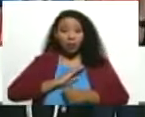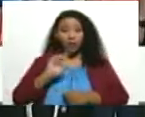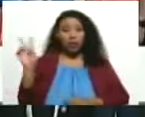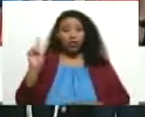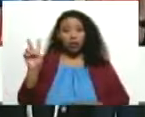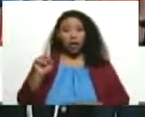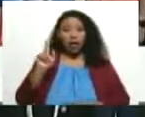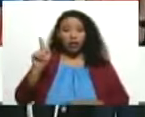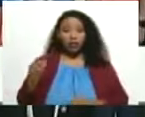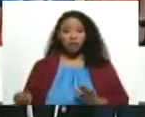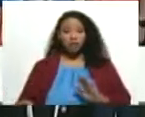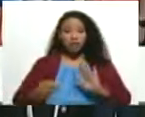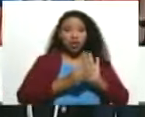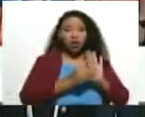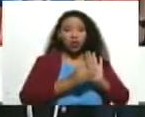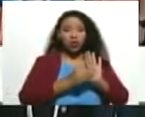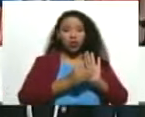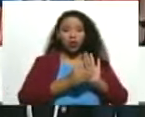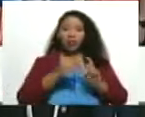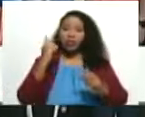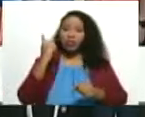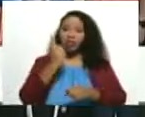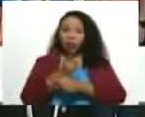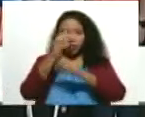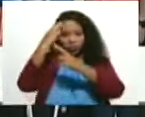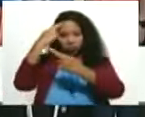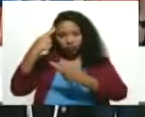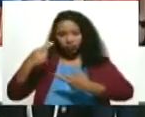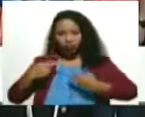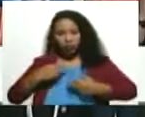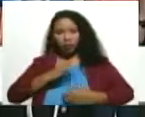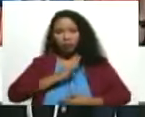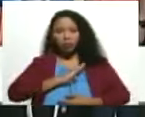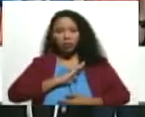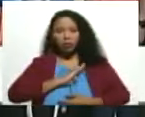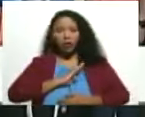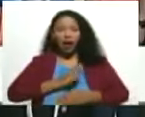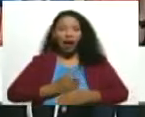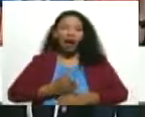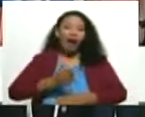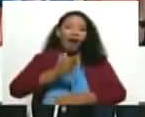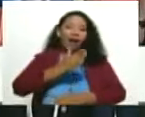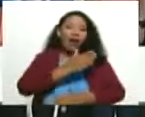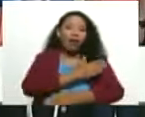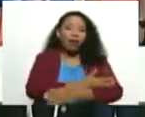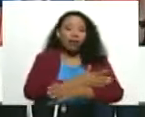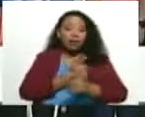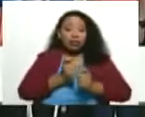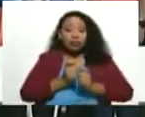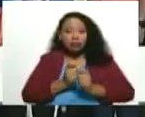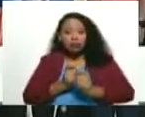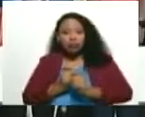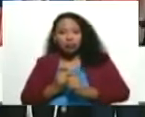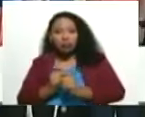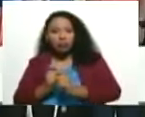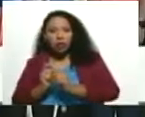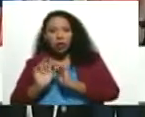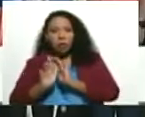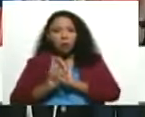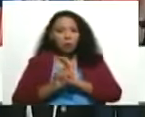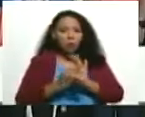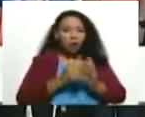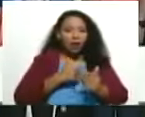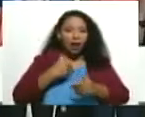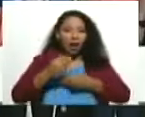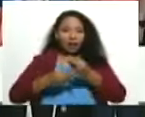fueron establecidos y deben ser respetados mucho antes del intento flagrante de robo perpetrado